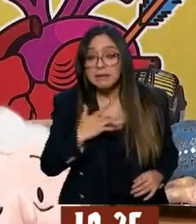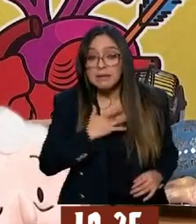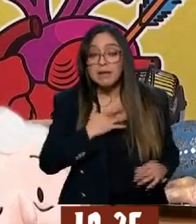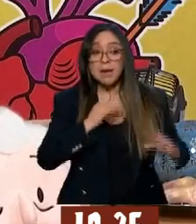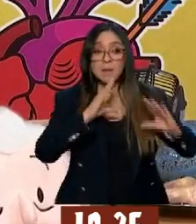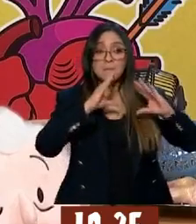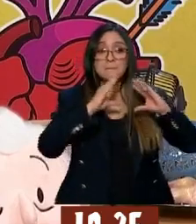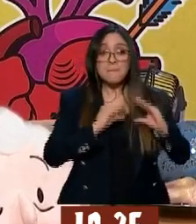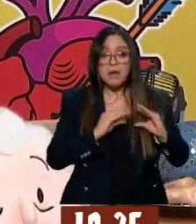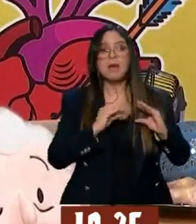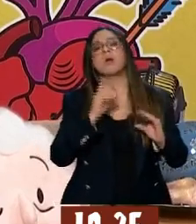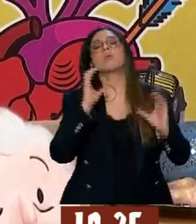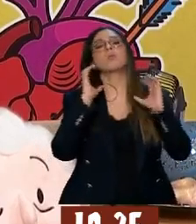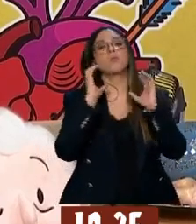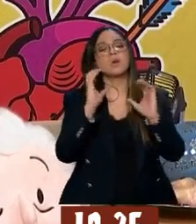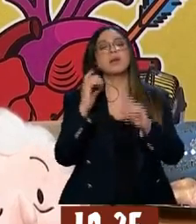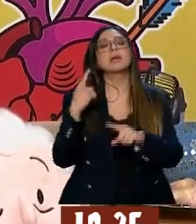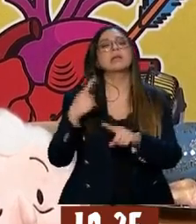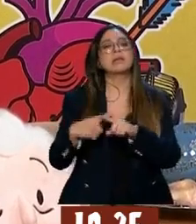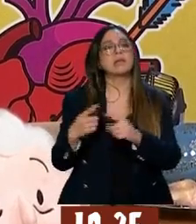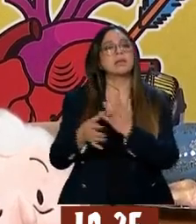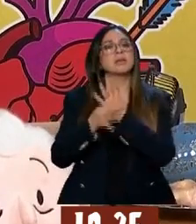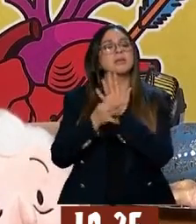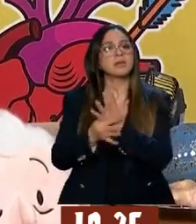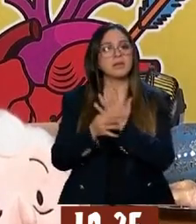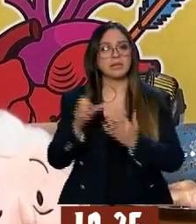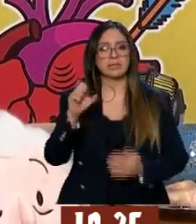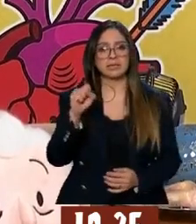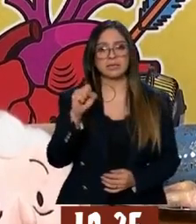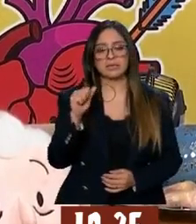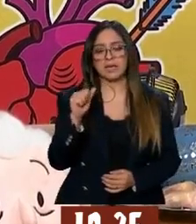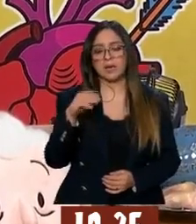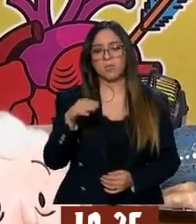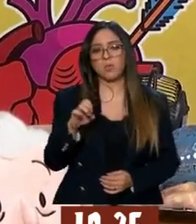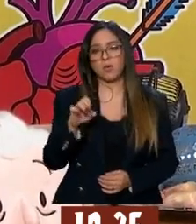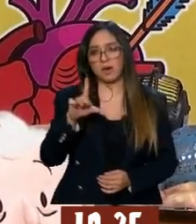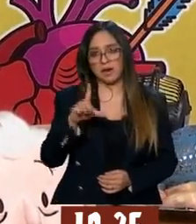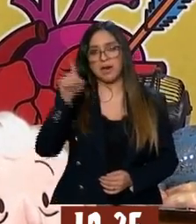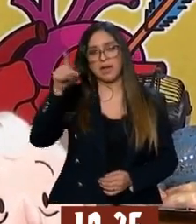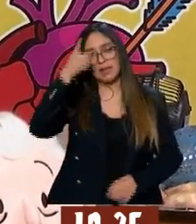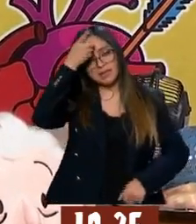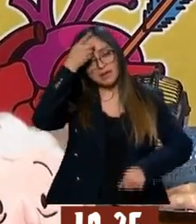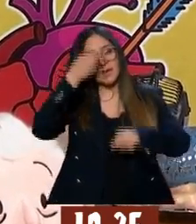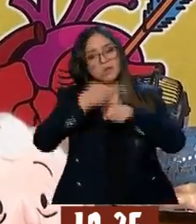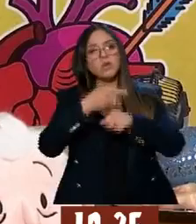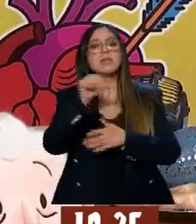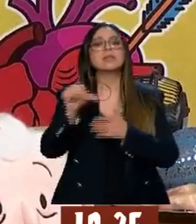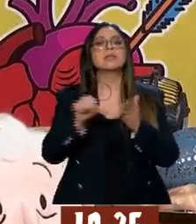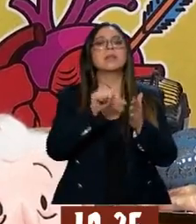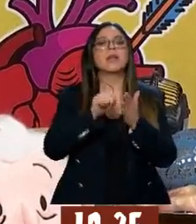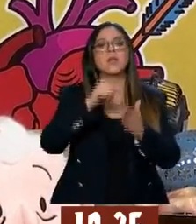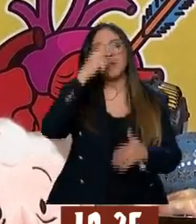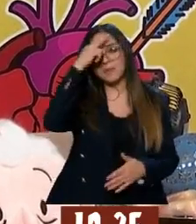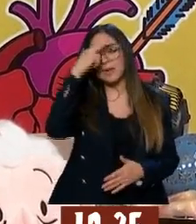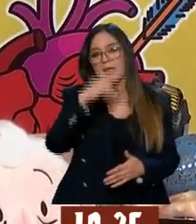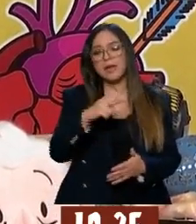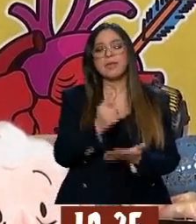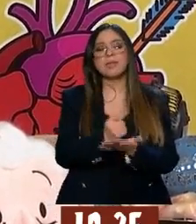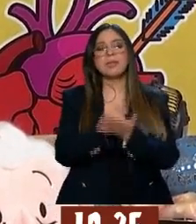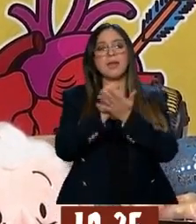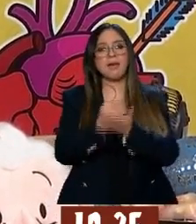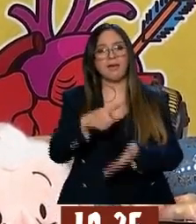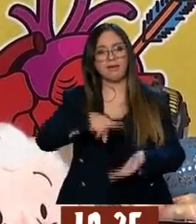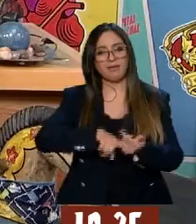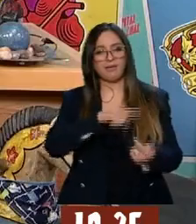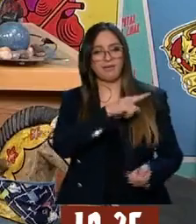No lo digo yo, lo dice el doctor Samuel Justiniano Cordero. Él es director del Centro Mexicano de Rehabilitación Cardíaca y lo tenemos